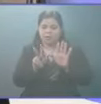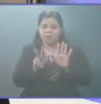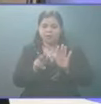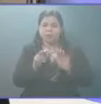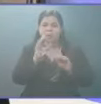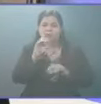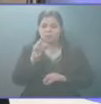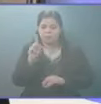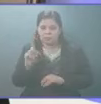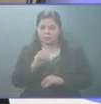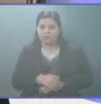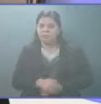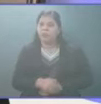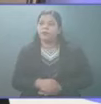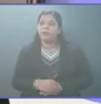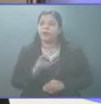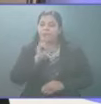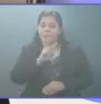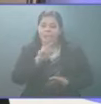2263-0871, ¿verdad? Es el